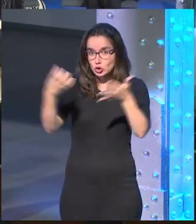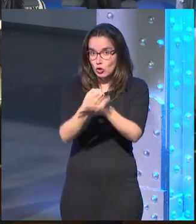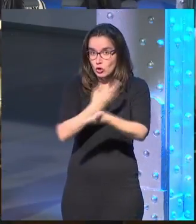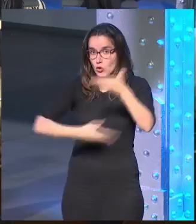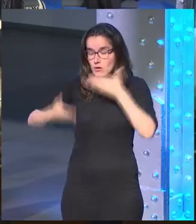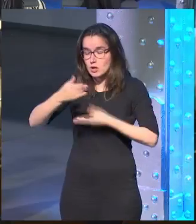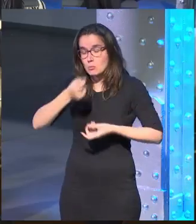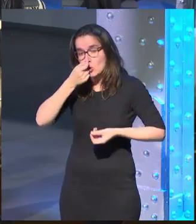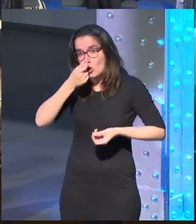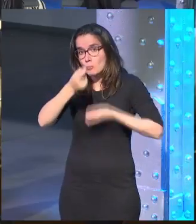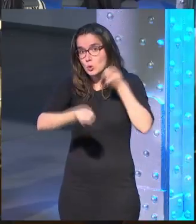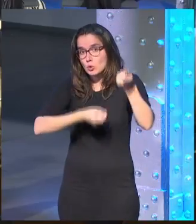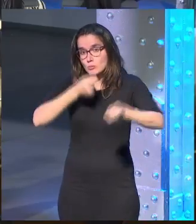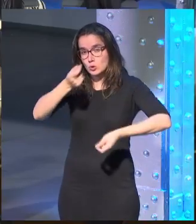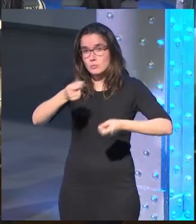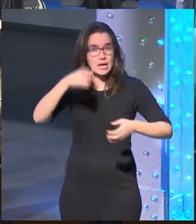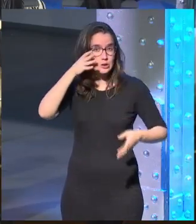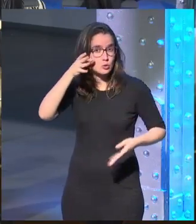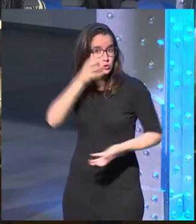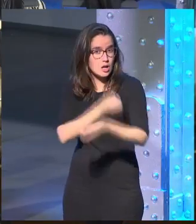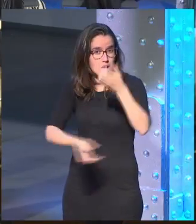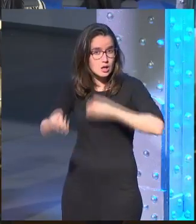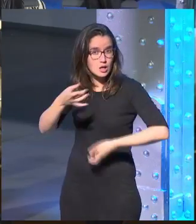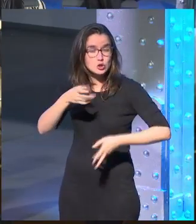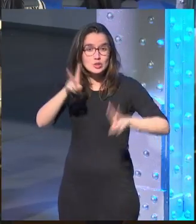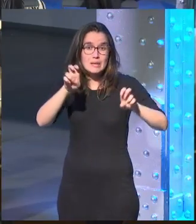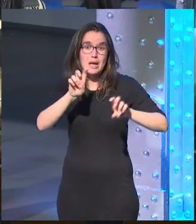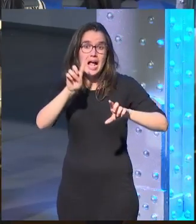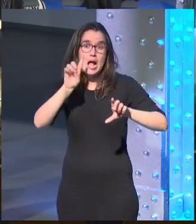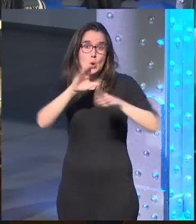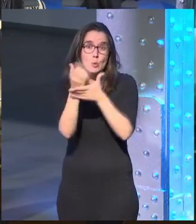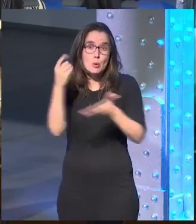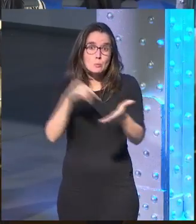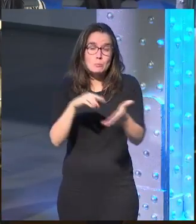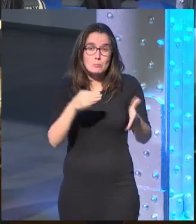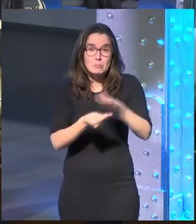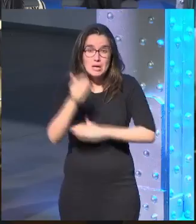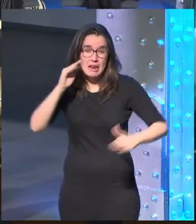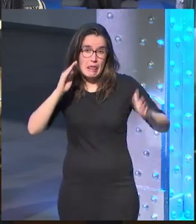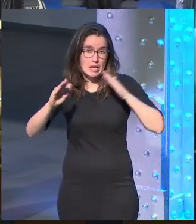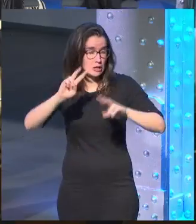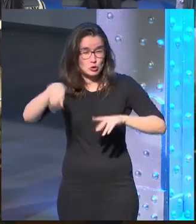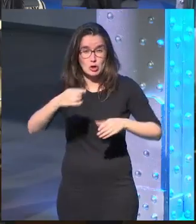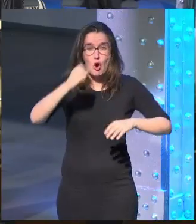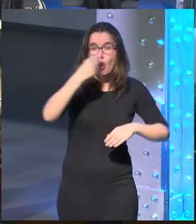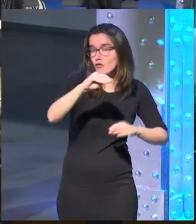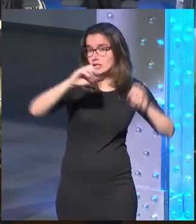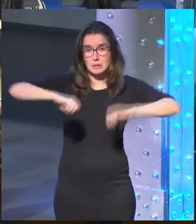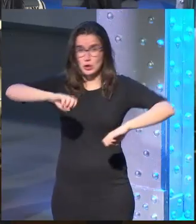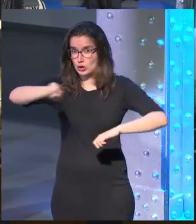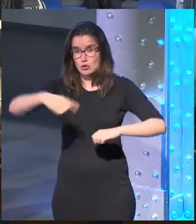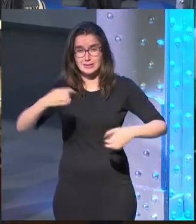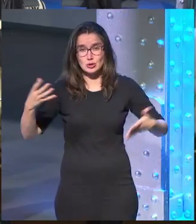podamos hacer es allá arriba. Escucharnos los unos a los otros. Esto no va de milenios. Esto no va de jóvenes. Esto no va de mayores. Esto va de